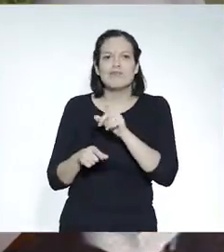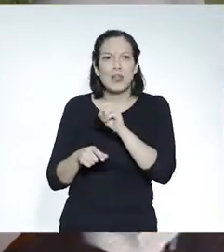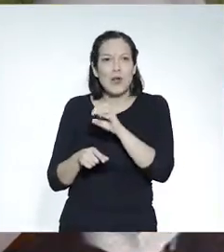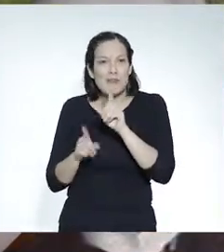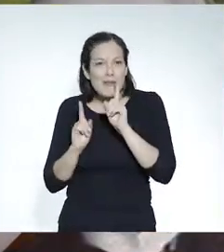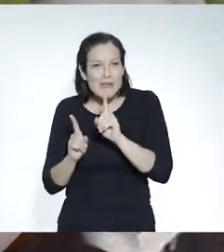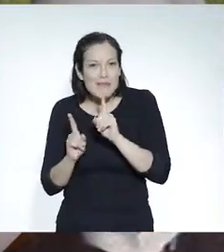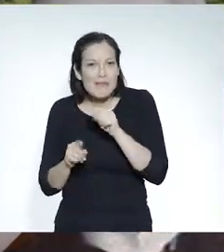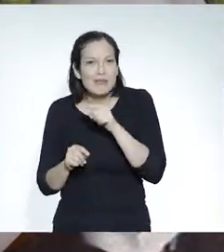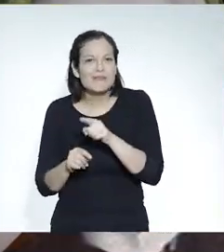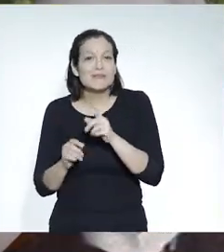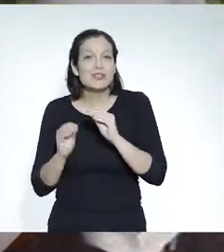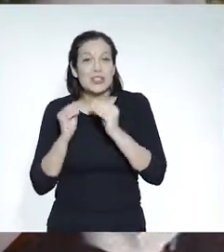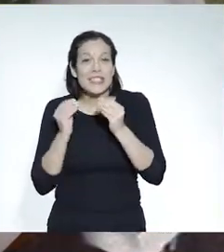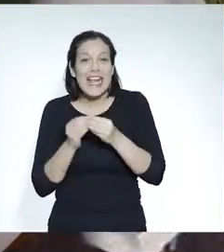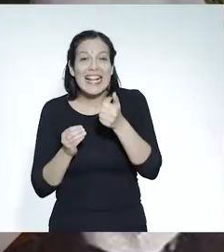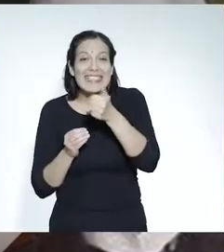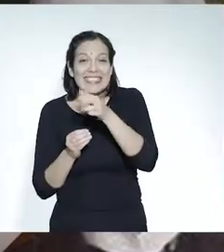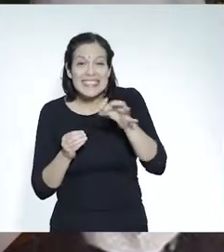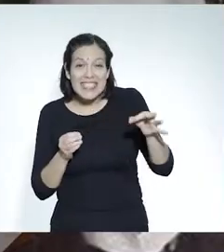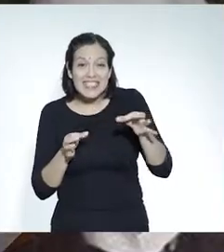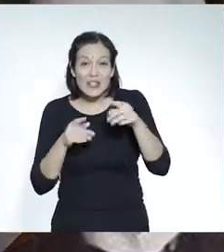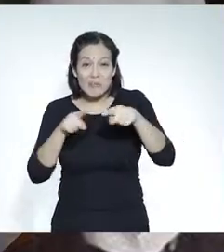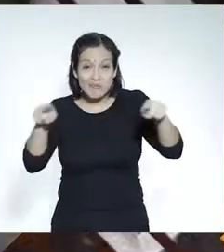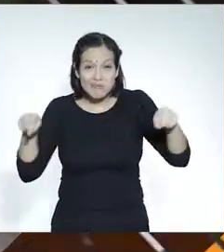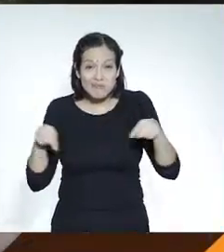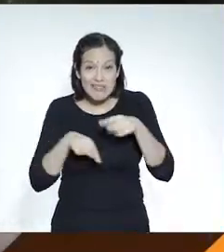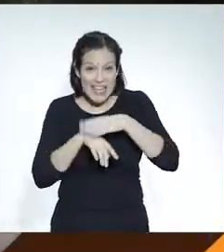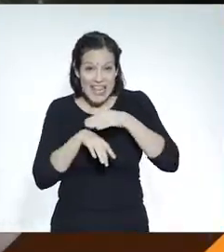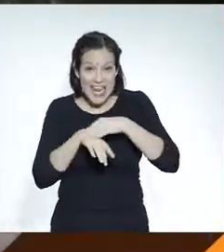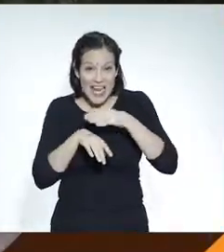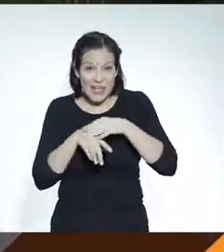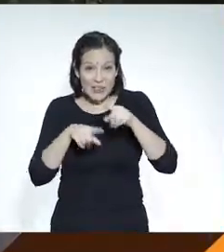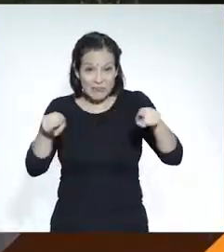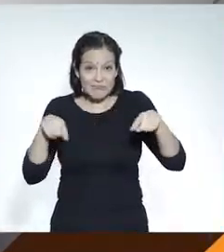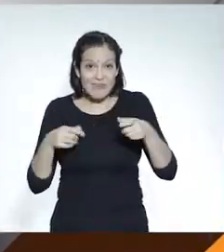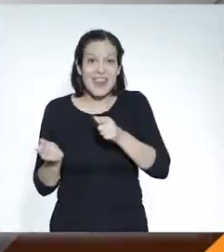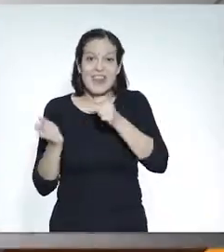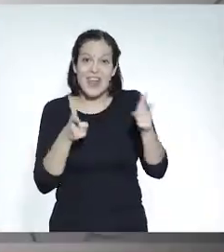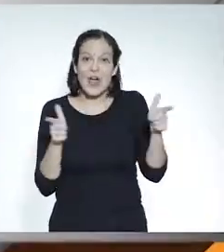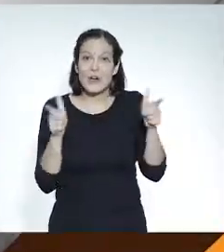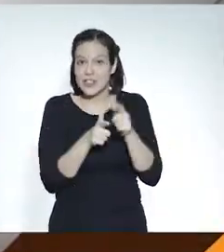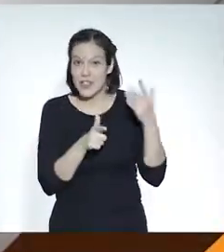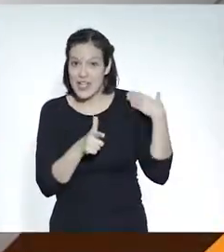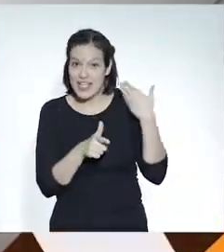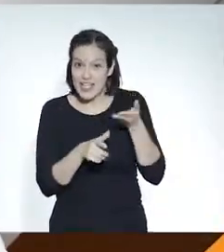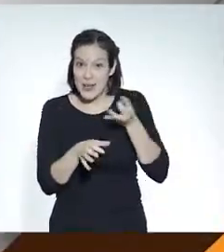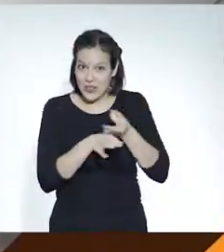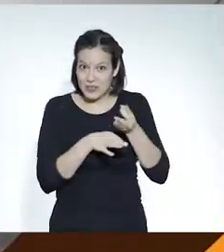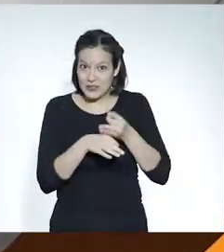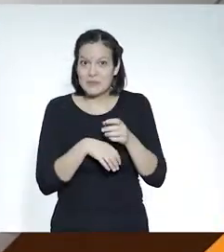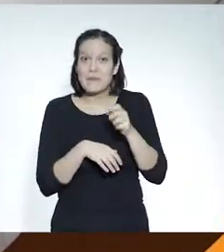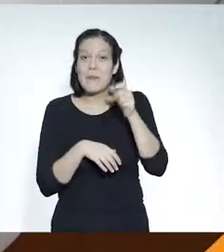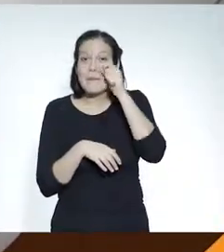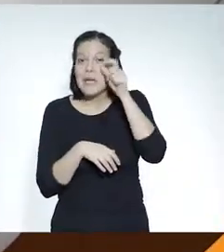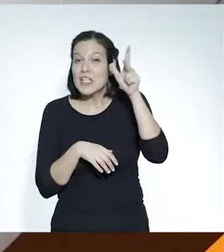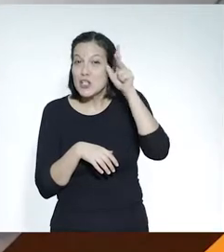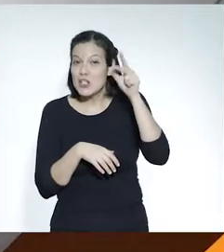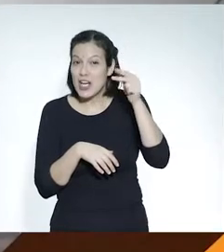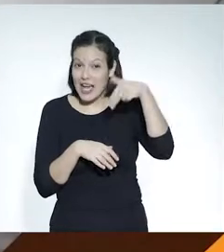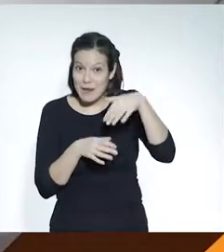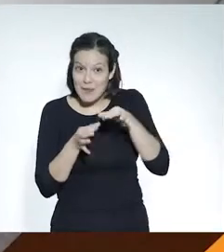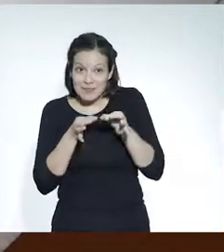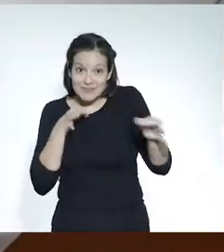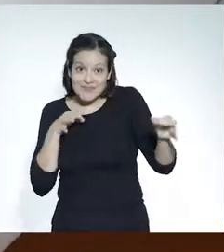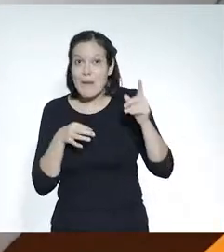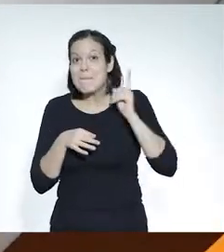le da nombre de 600 hectáreas de terreno al Consejo General de Educación. Ubicado a 28 kilómetros